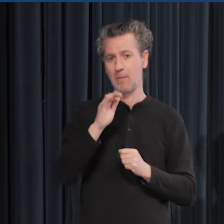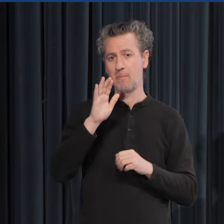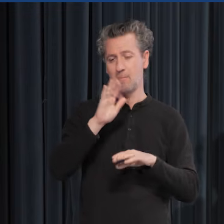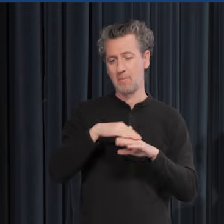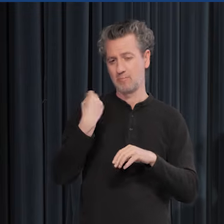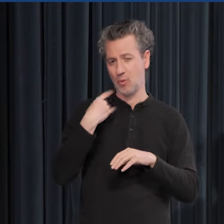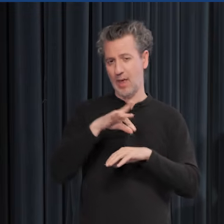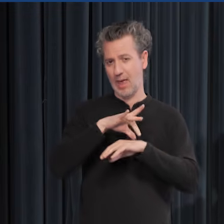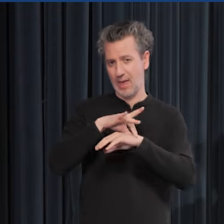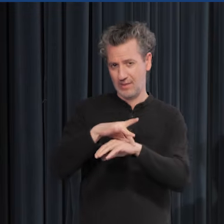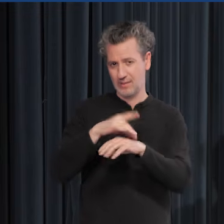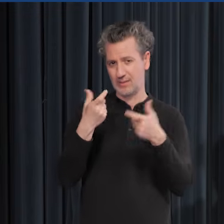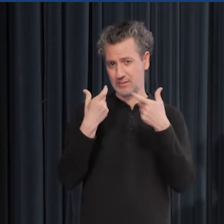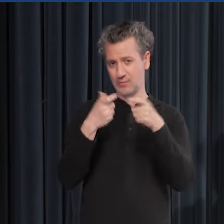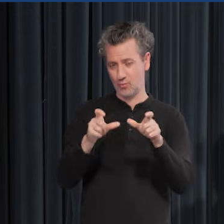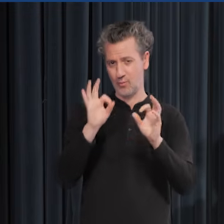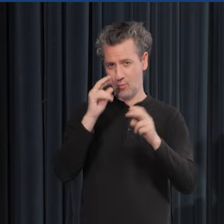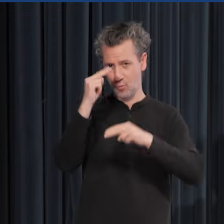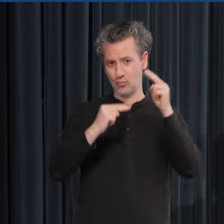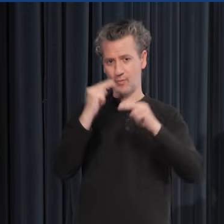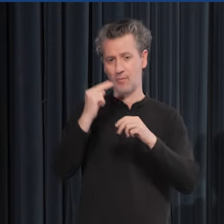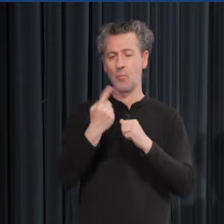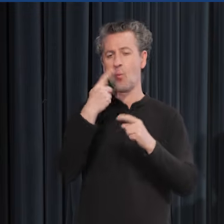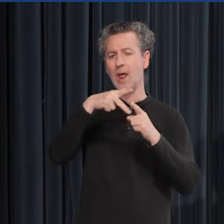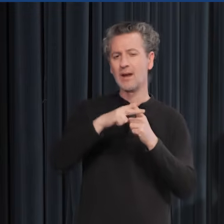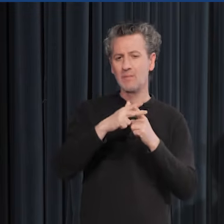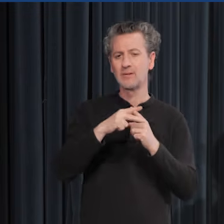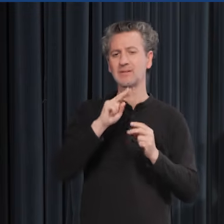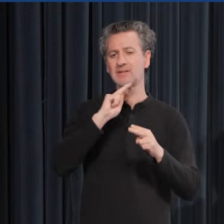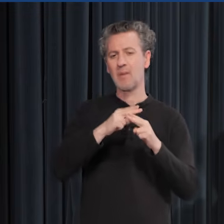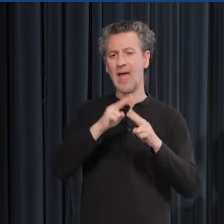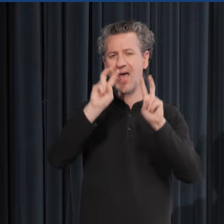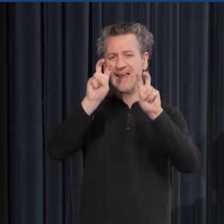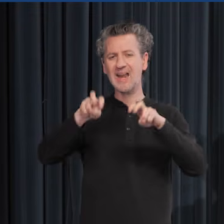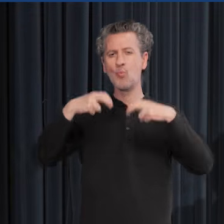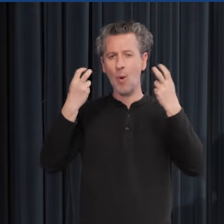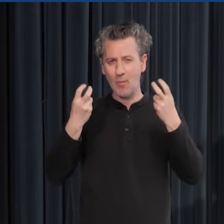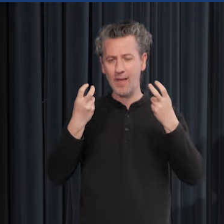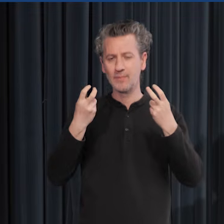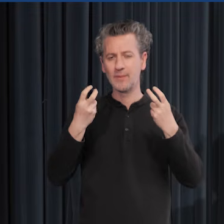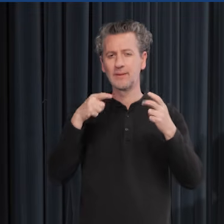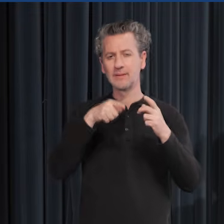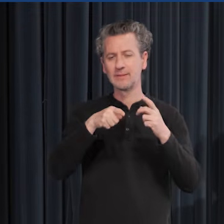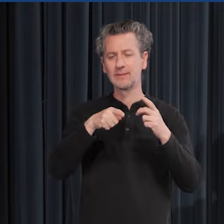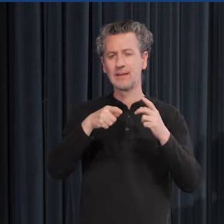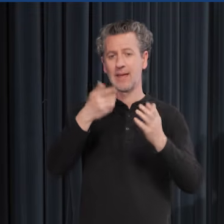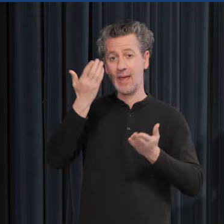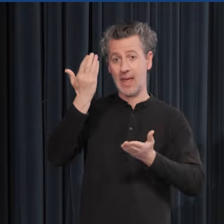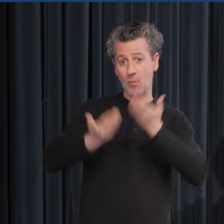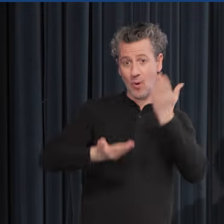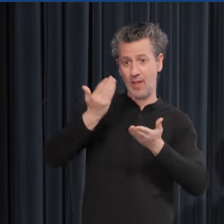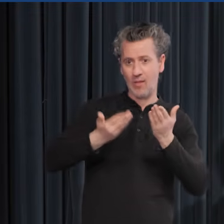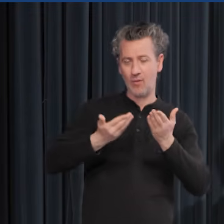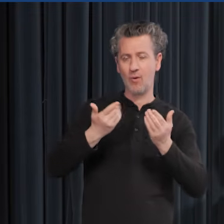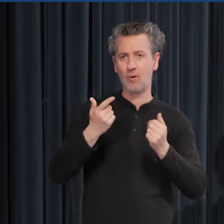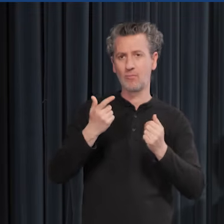de la construcción. Voy a mencionar una herramienta que se llama Renueva, que lo que hace es evaluar el impacto de tu